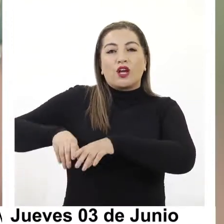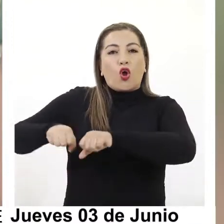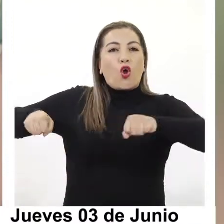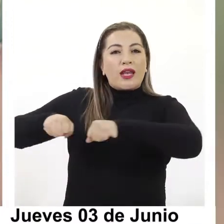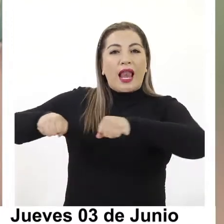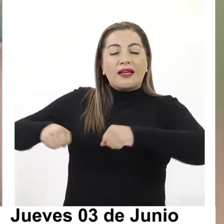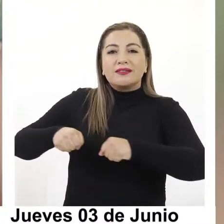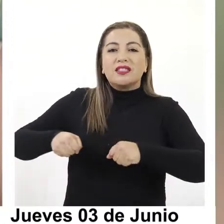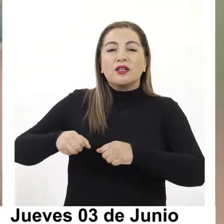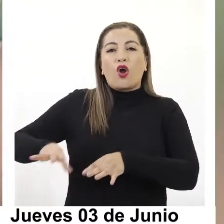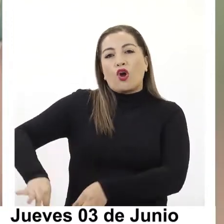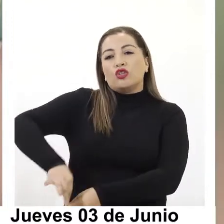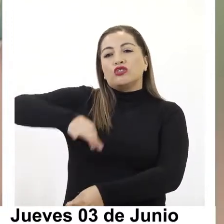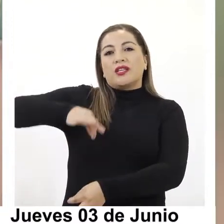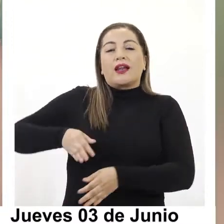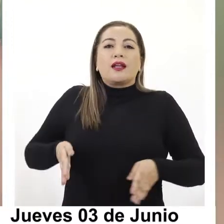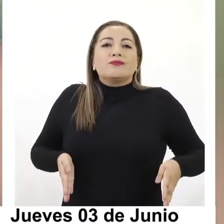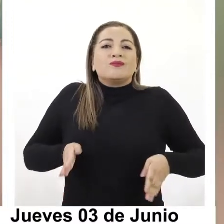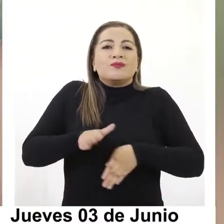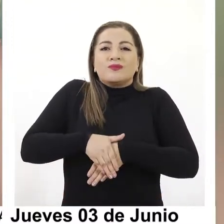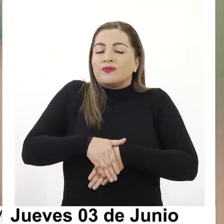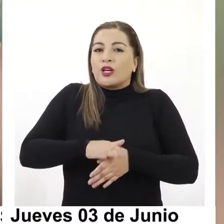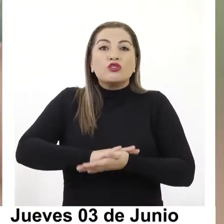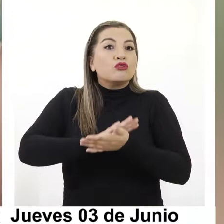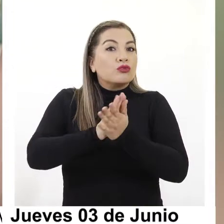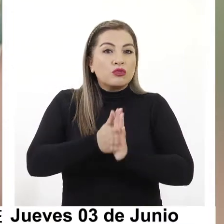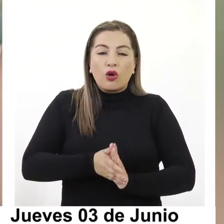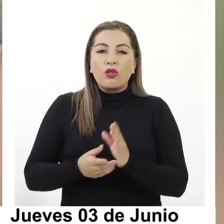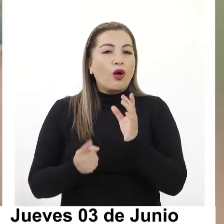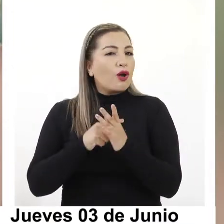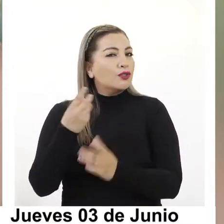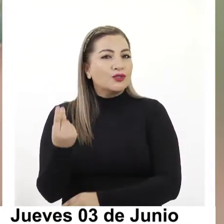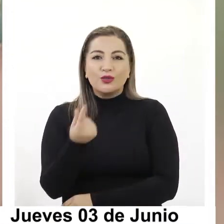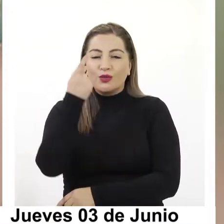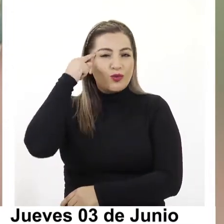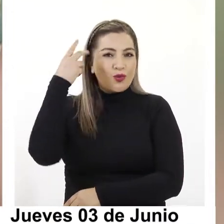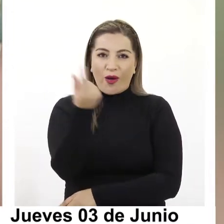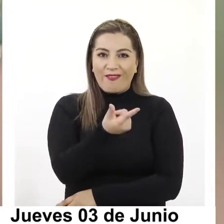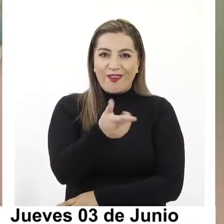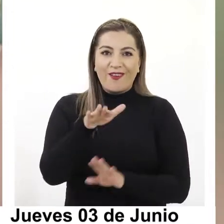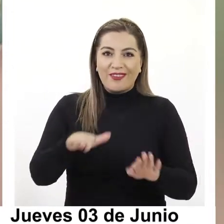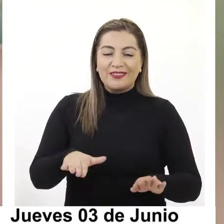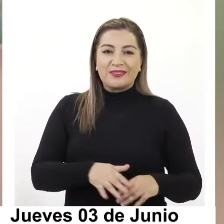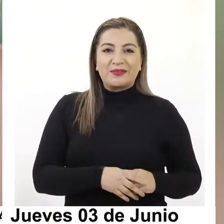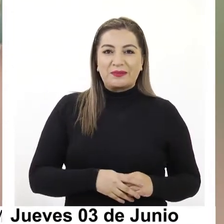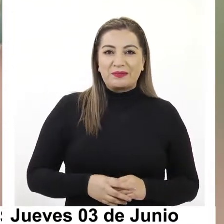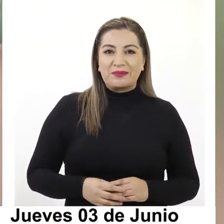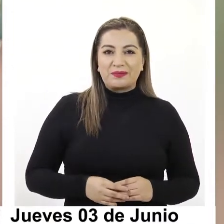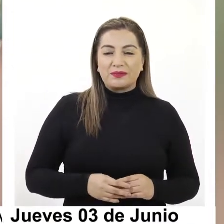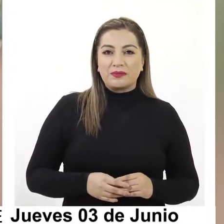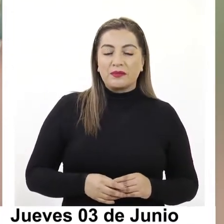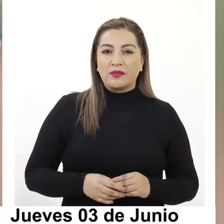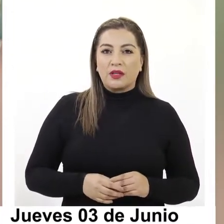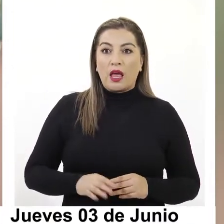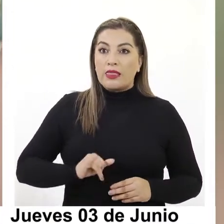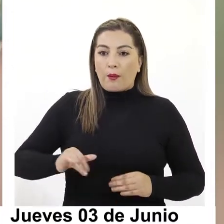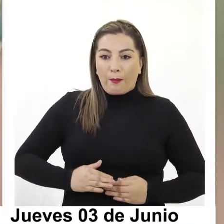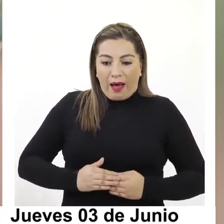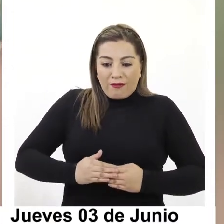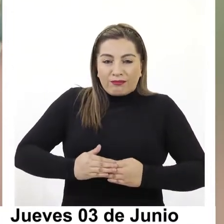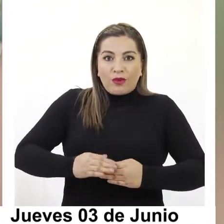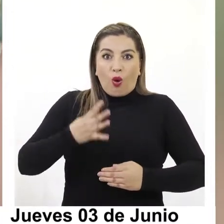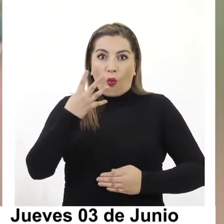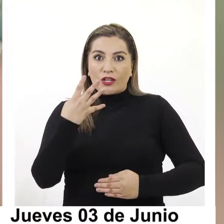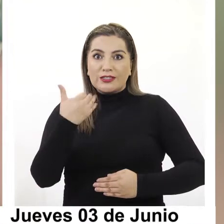elásticos, con cierres, con fajitas, con fajas, todo esto es innovación en ese mismo diseño y te empieza a crecer tu